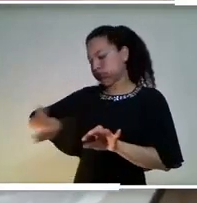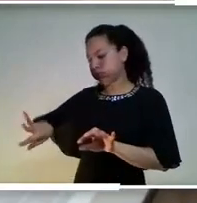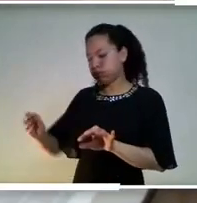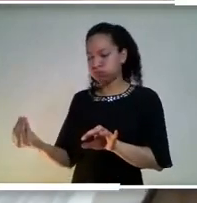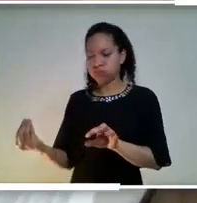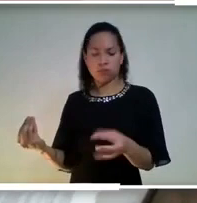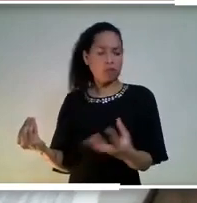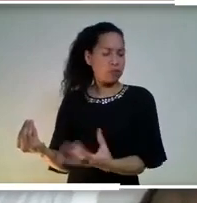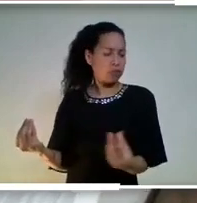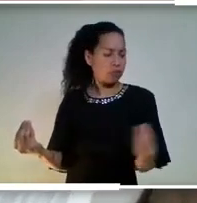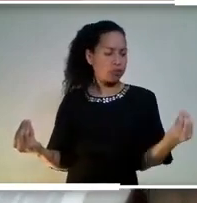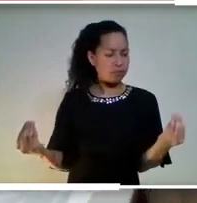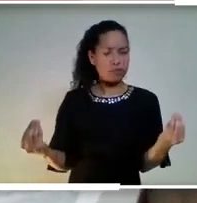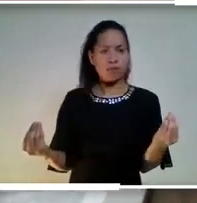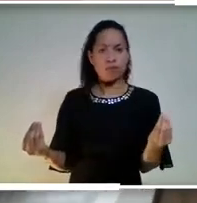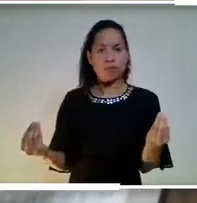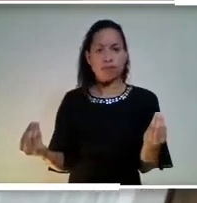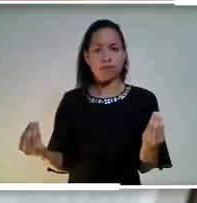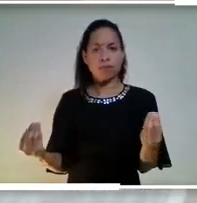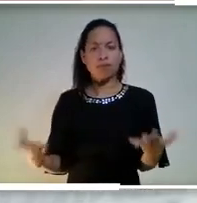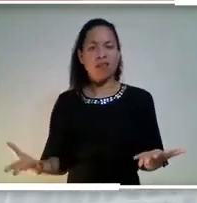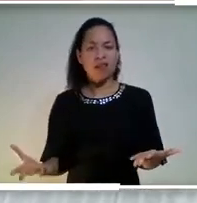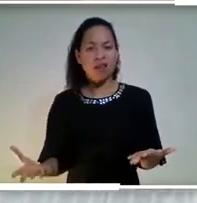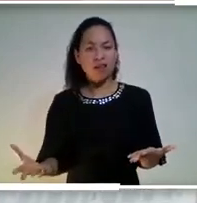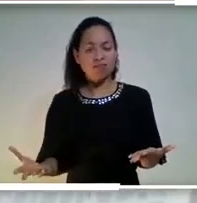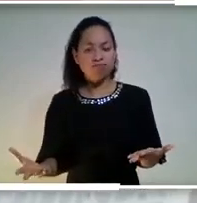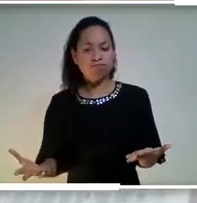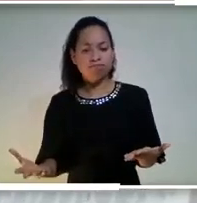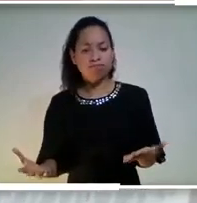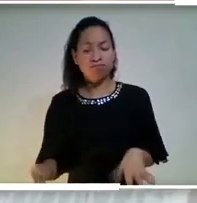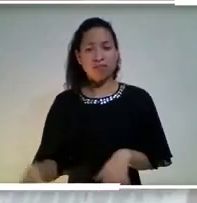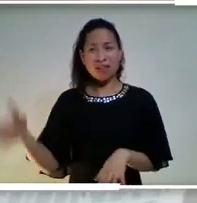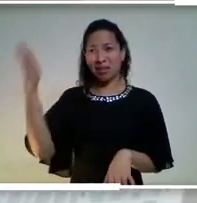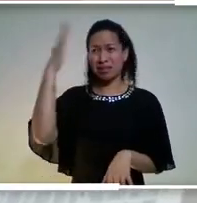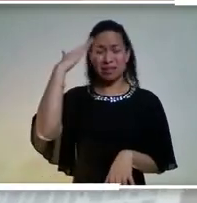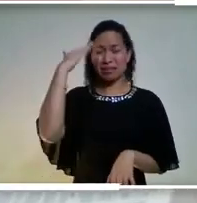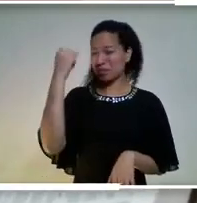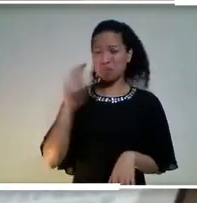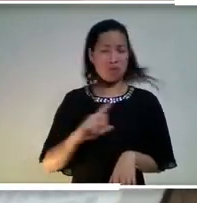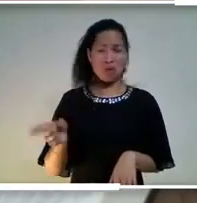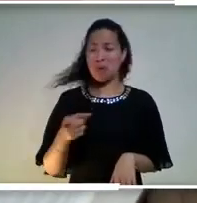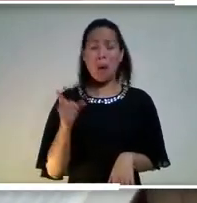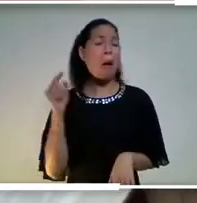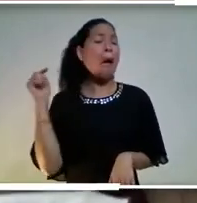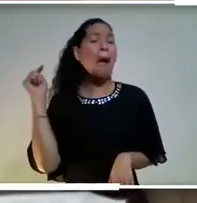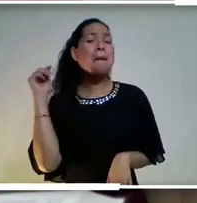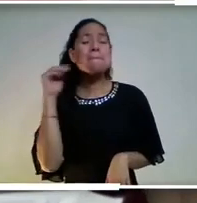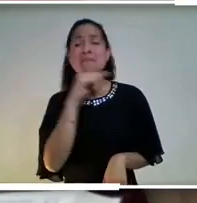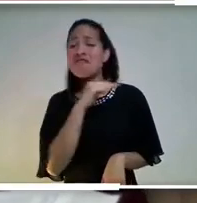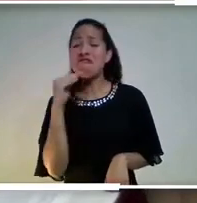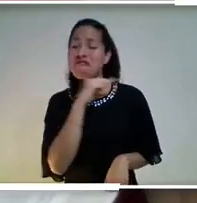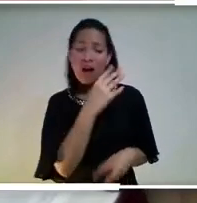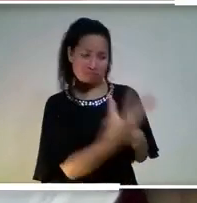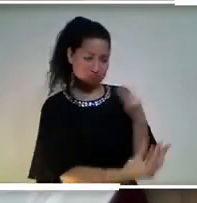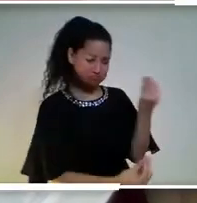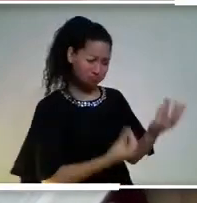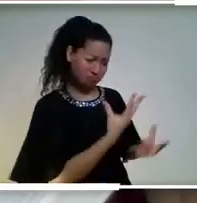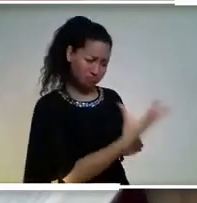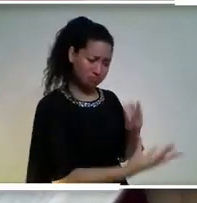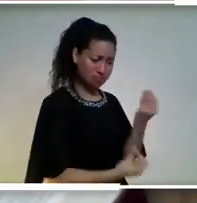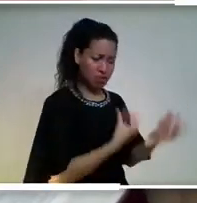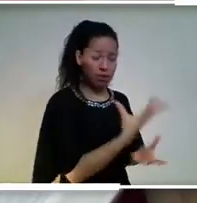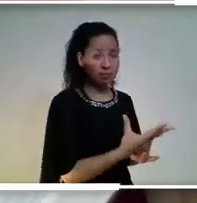dice que la gente no caerá al infierno como dice la tradición sino que el infierno caerá de arriba